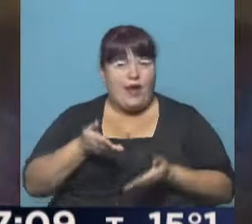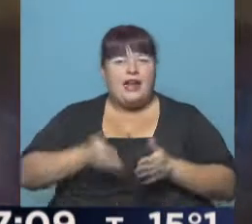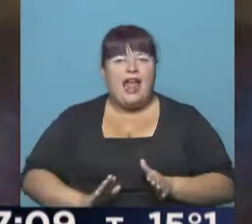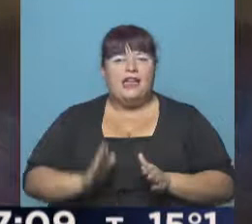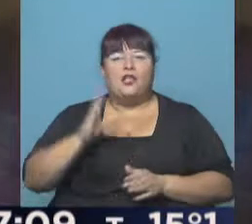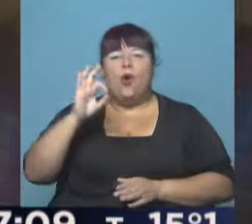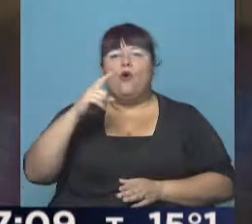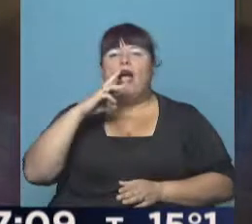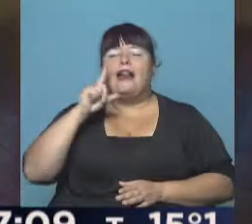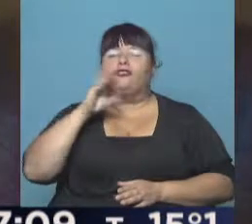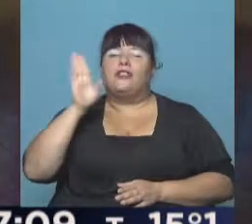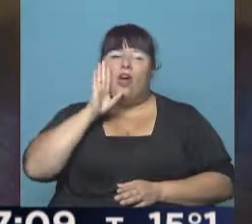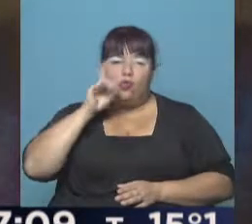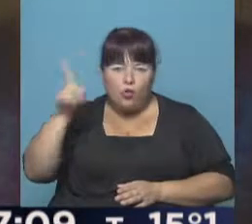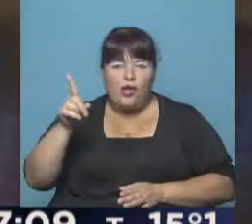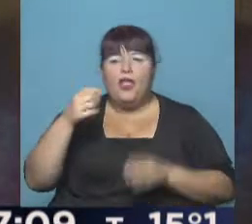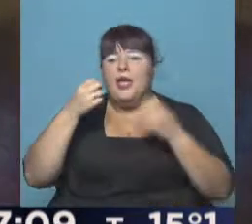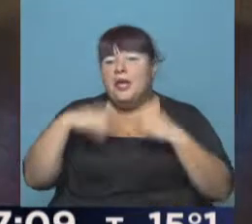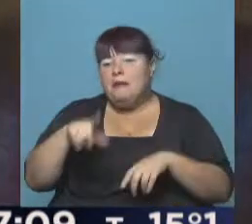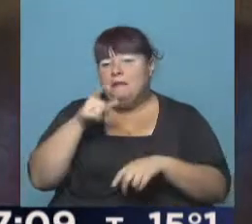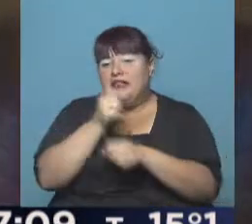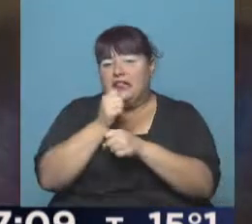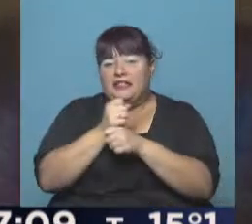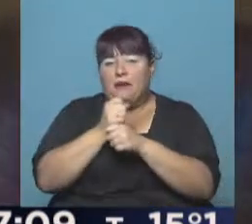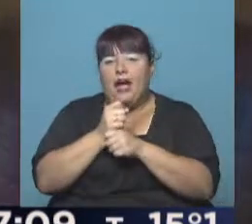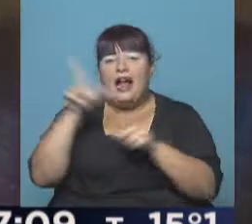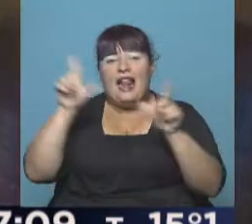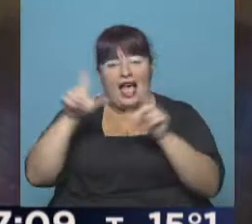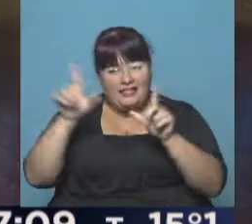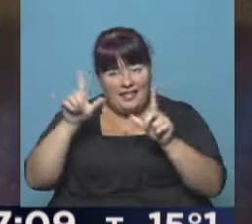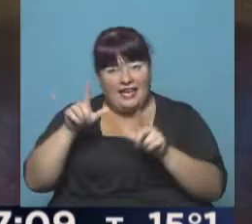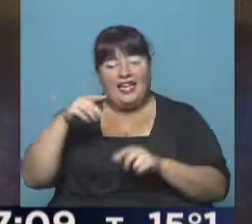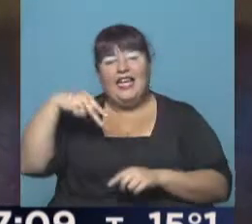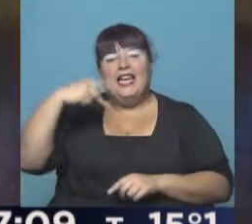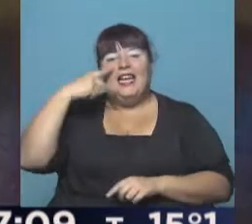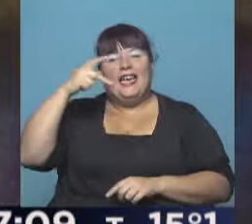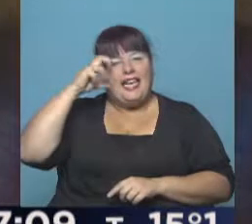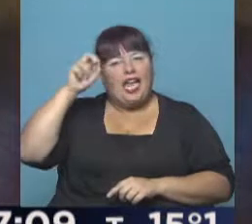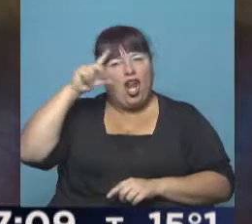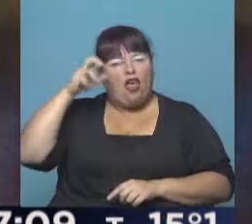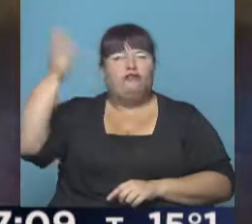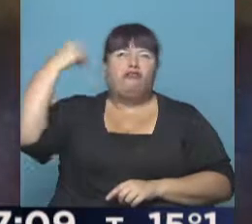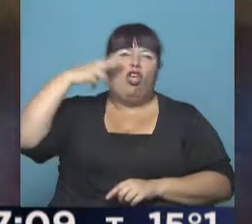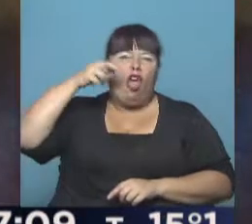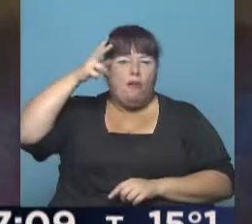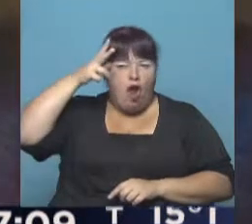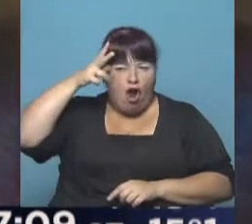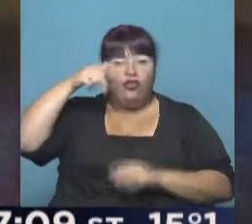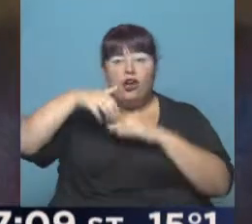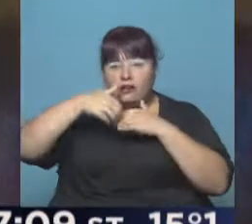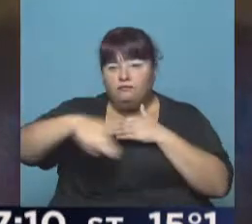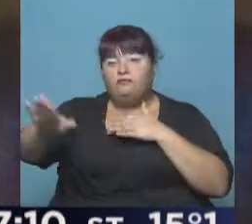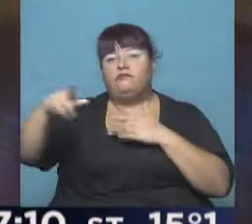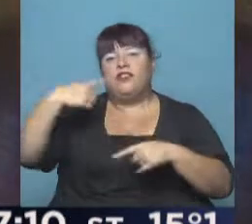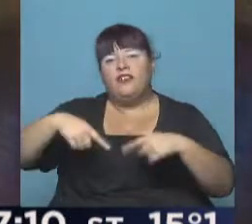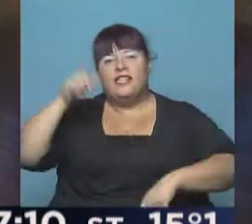Boca Ratón, Estados Unidos. Comenzó su carrera en la tele, en Nickelodeon, allá por 2008, y a partir de ahí